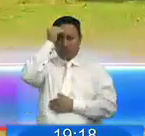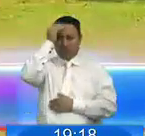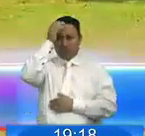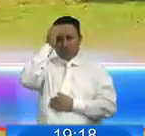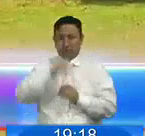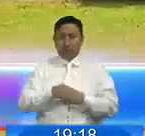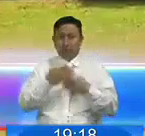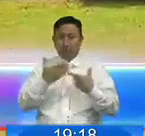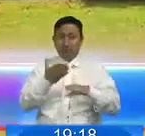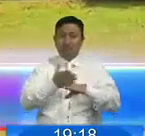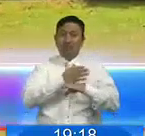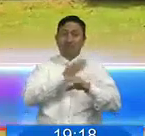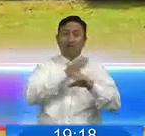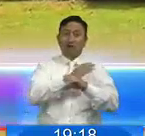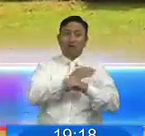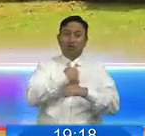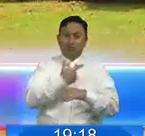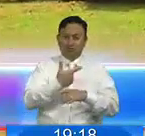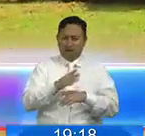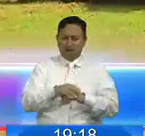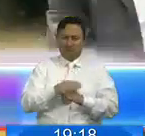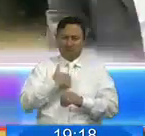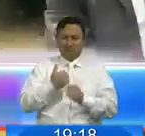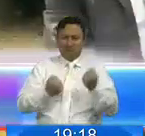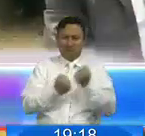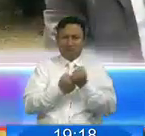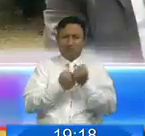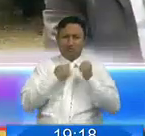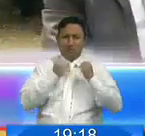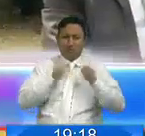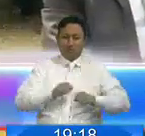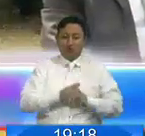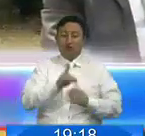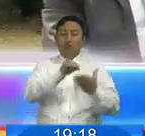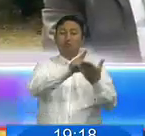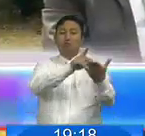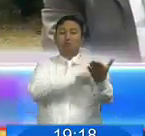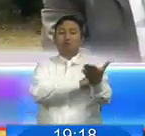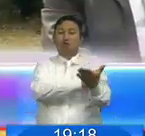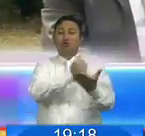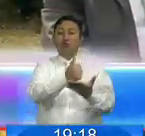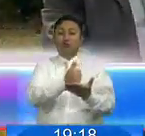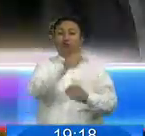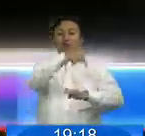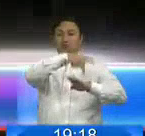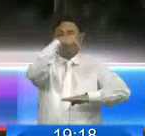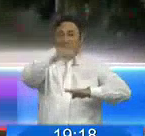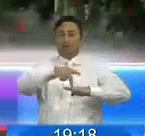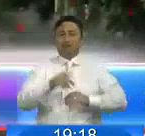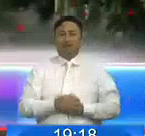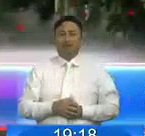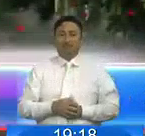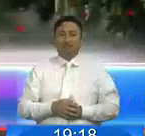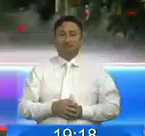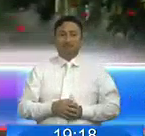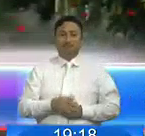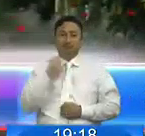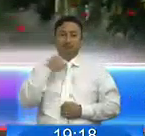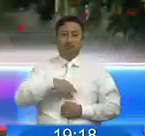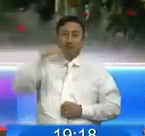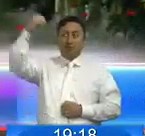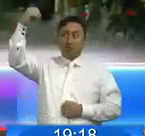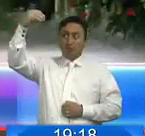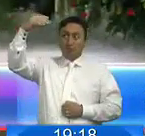hecho cálculos y cree tener todo a su favor para aplicar en proyectos que beneficia a Pichincha. Energía solar,